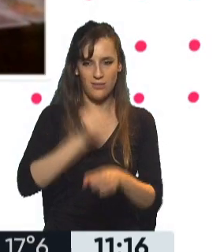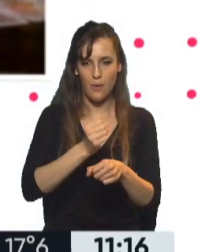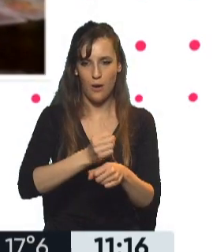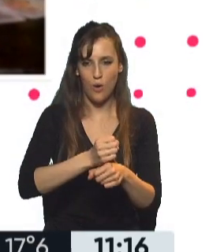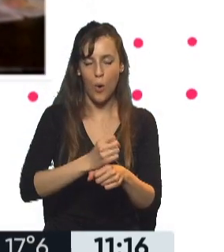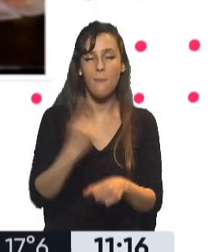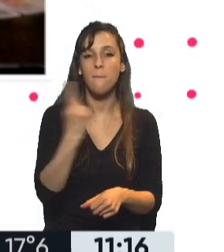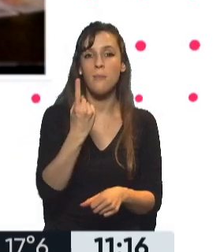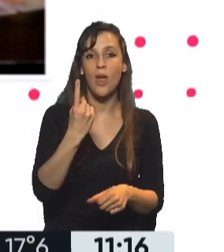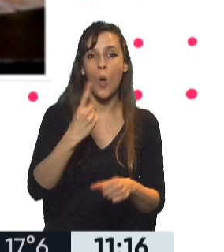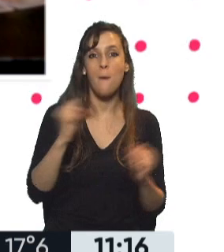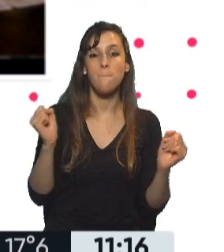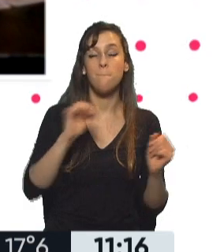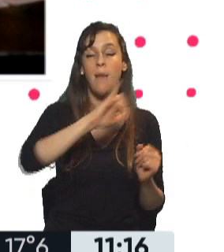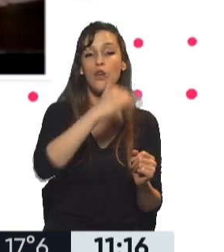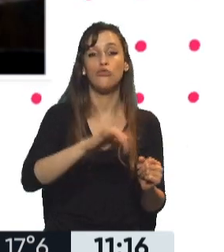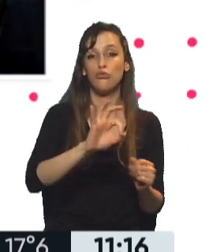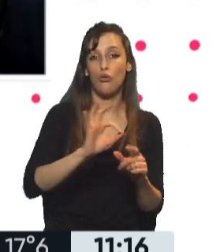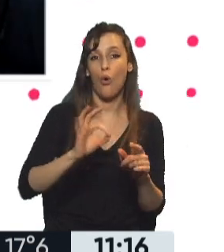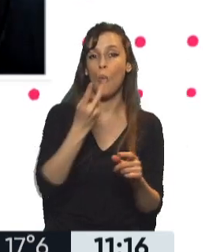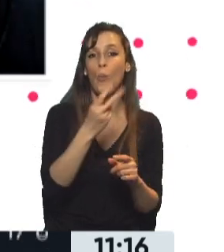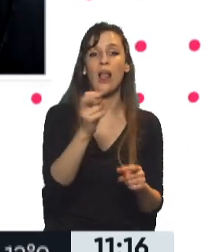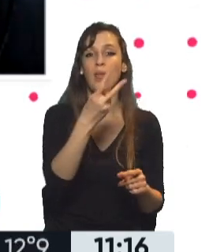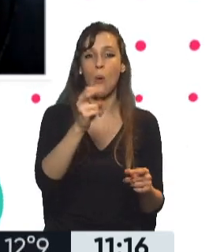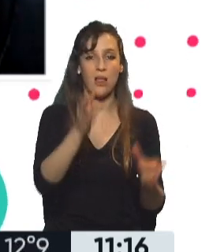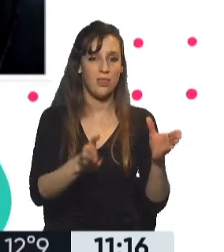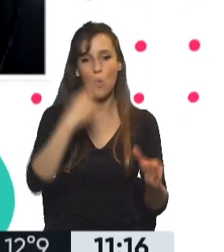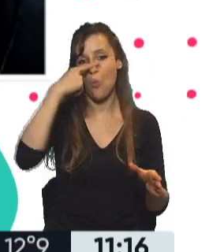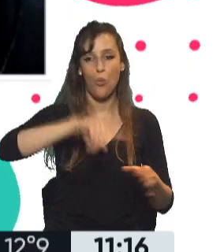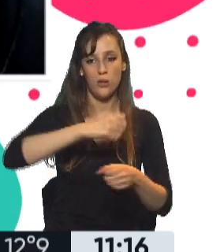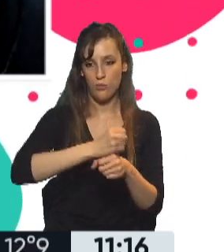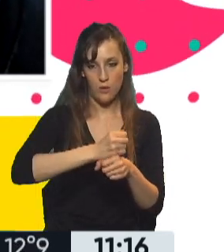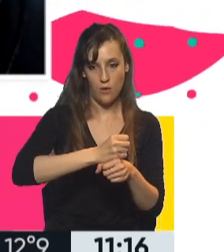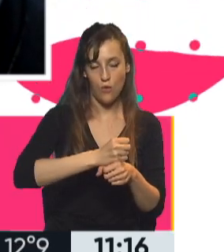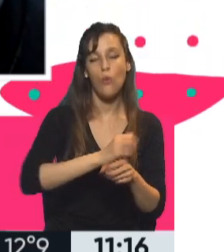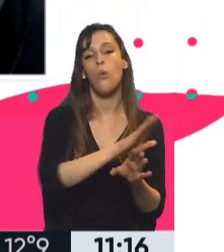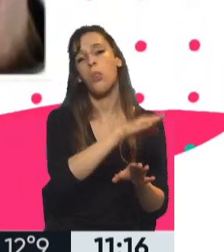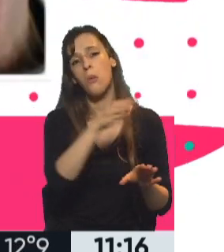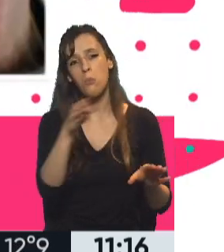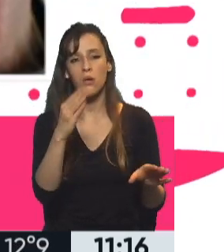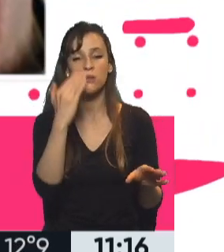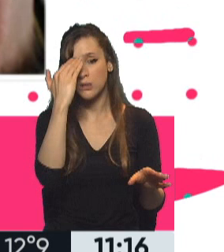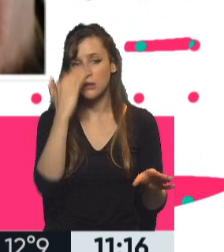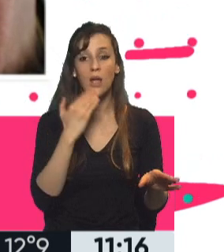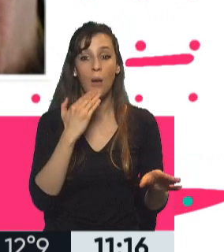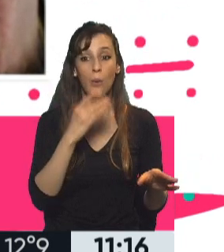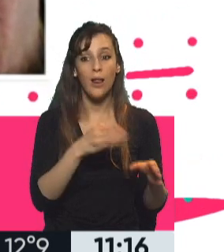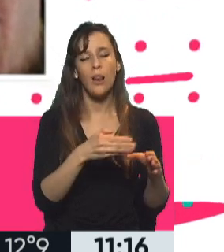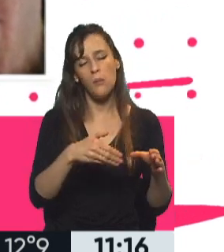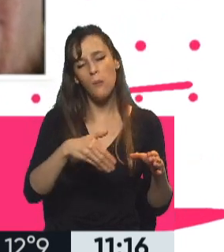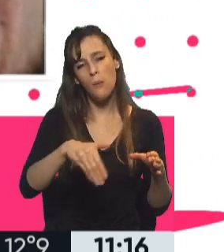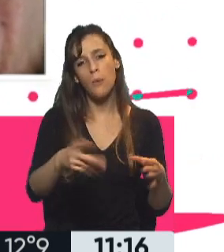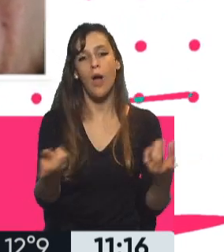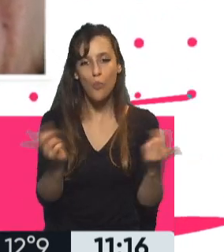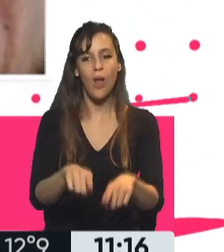del 2020 hice la última función. Y el 10, 15 de abril íbamos a retomar